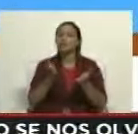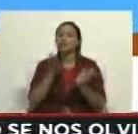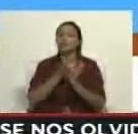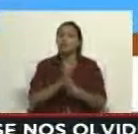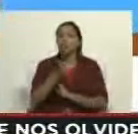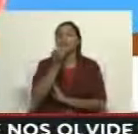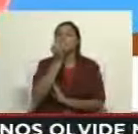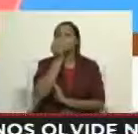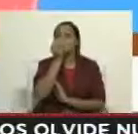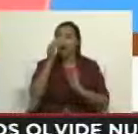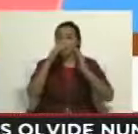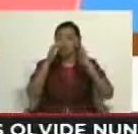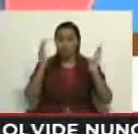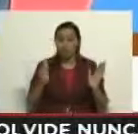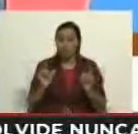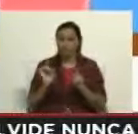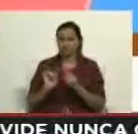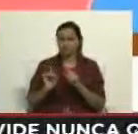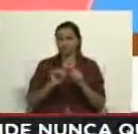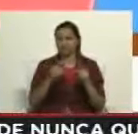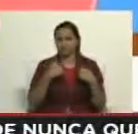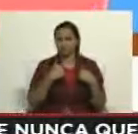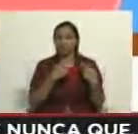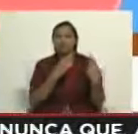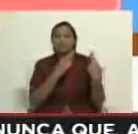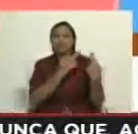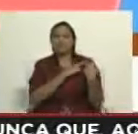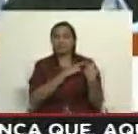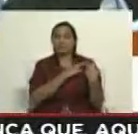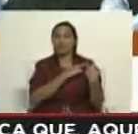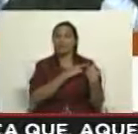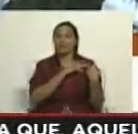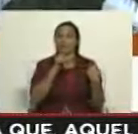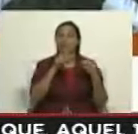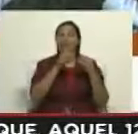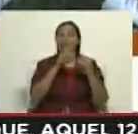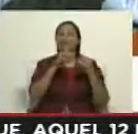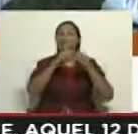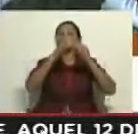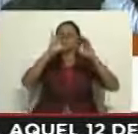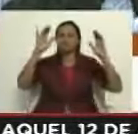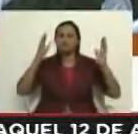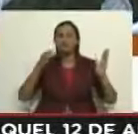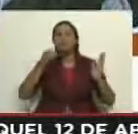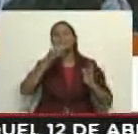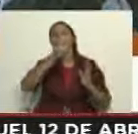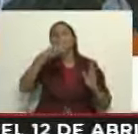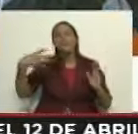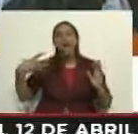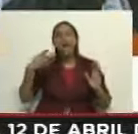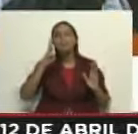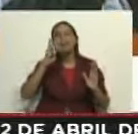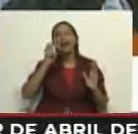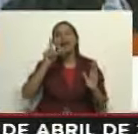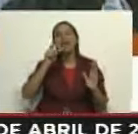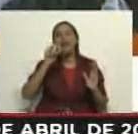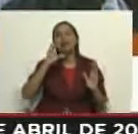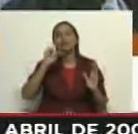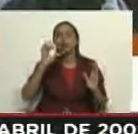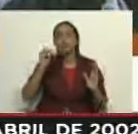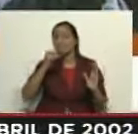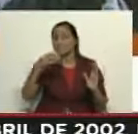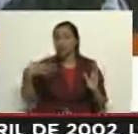de Miraflores y el Palacio Blanco, las residencias presidenciales. O sea, era la